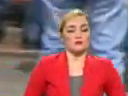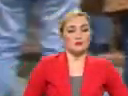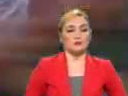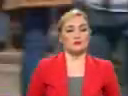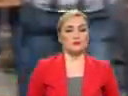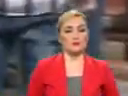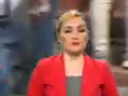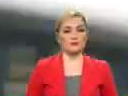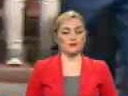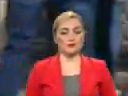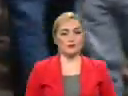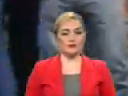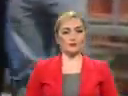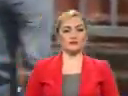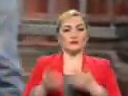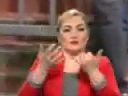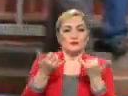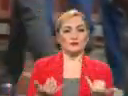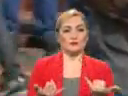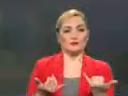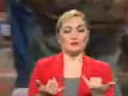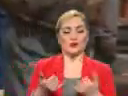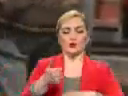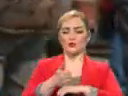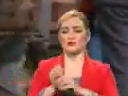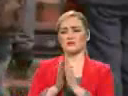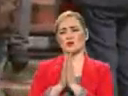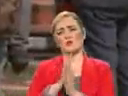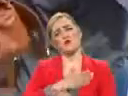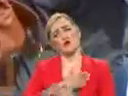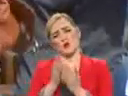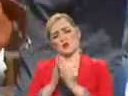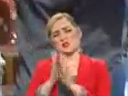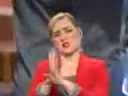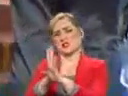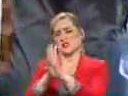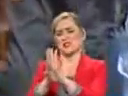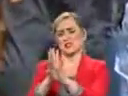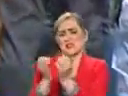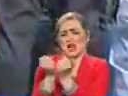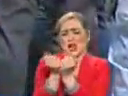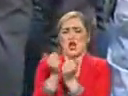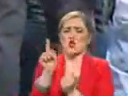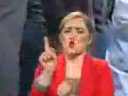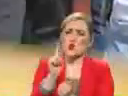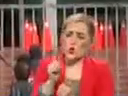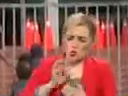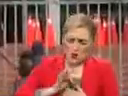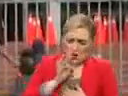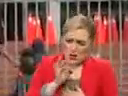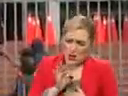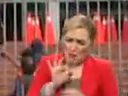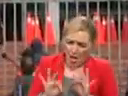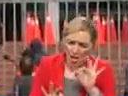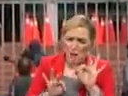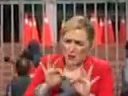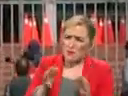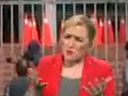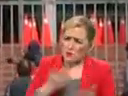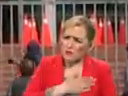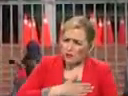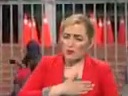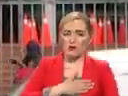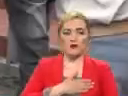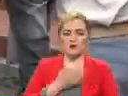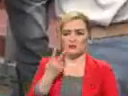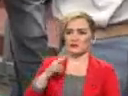Precisamente ahora que las autoridades piden que se eviten las aglomeraciones para reducir la propagación del COVID-19, este era el panorama en